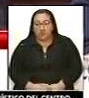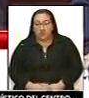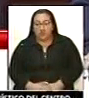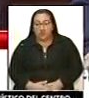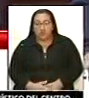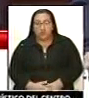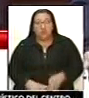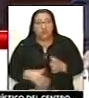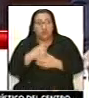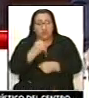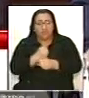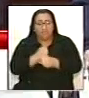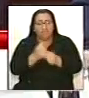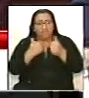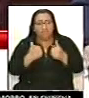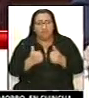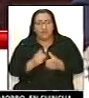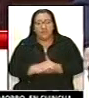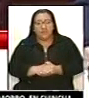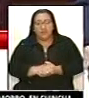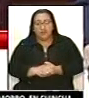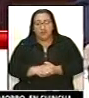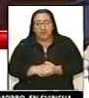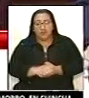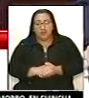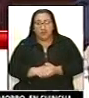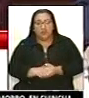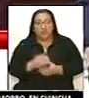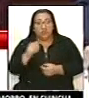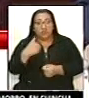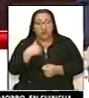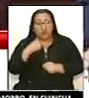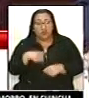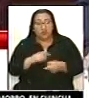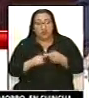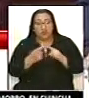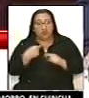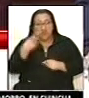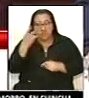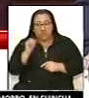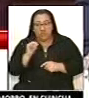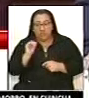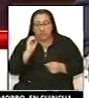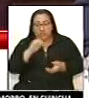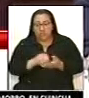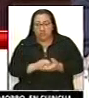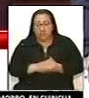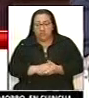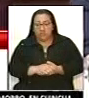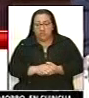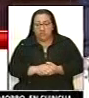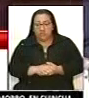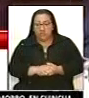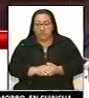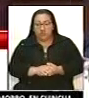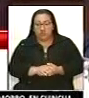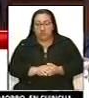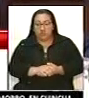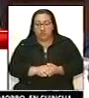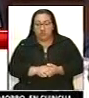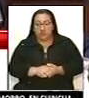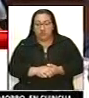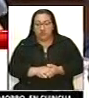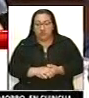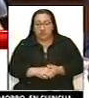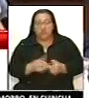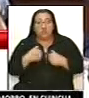bien sujetado. Yo acá creo que, desde mi punto de vista, pondría a descansar que